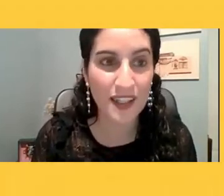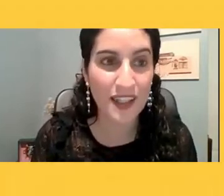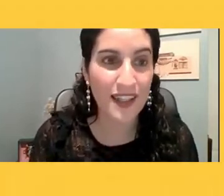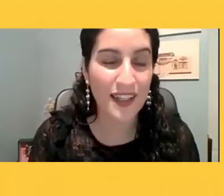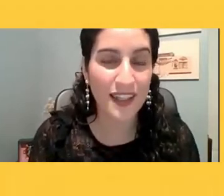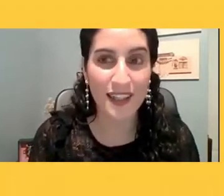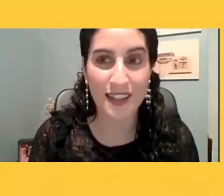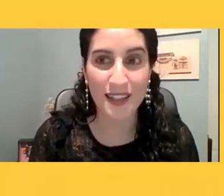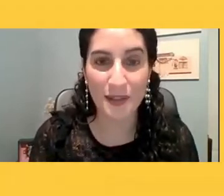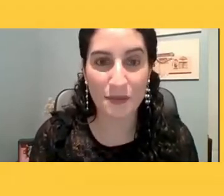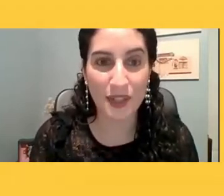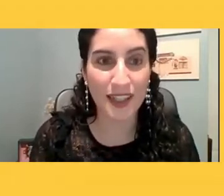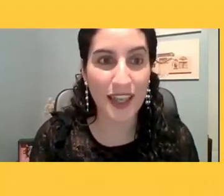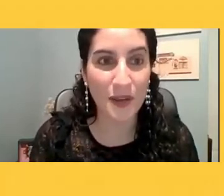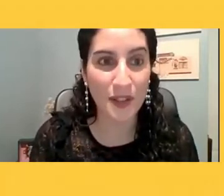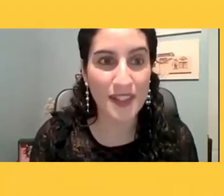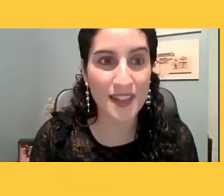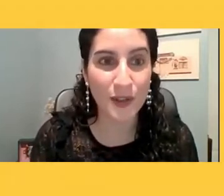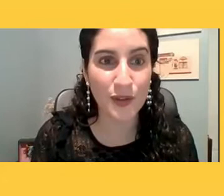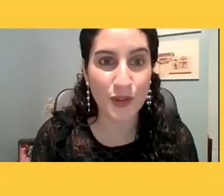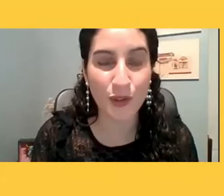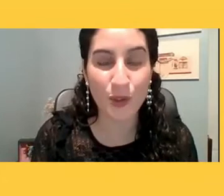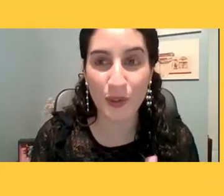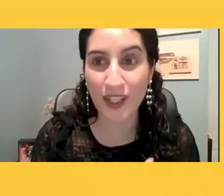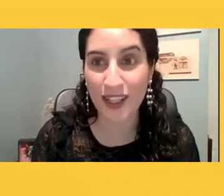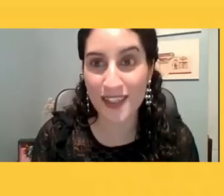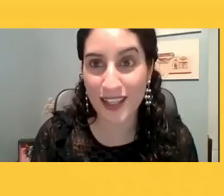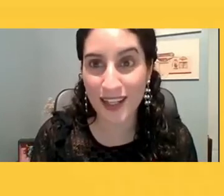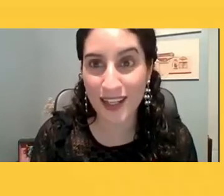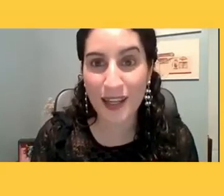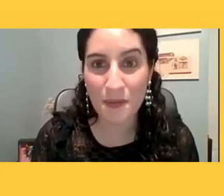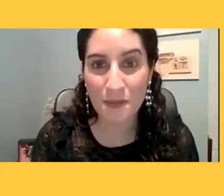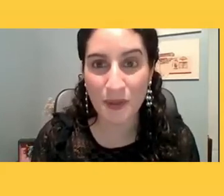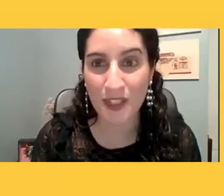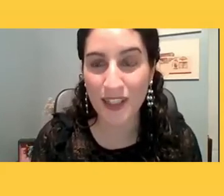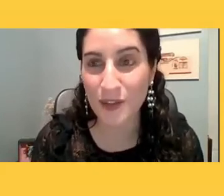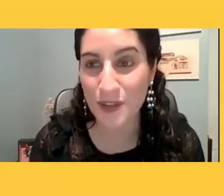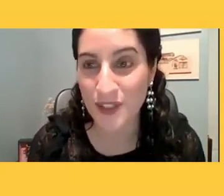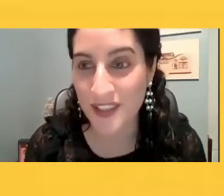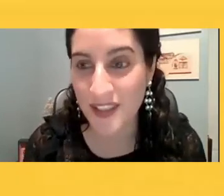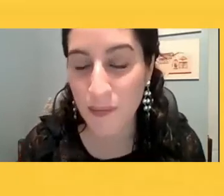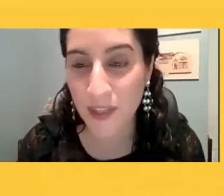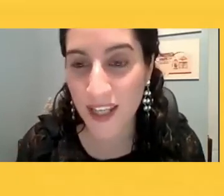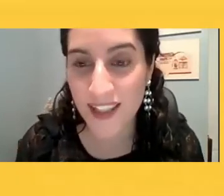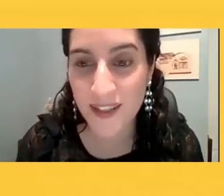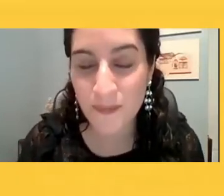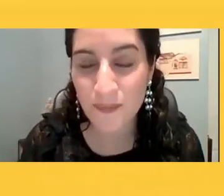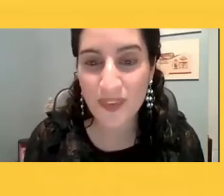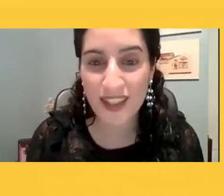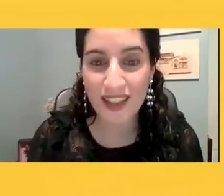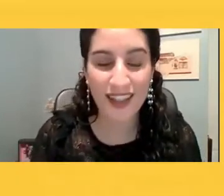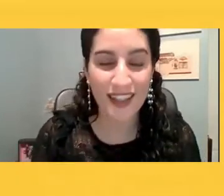claro. El día de hoy está con nosotros Verónica Cela. Verónica, no sé si estás por